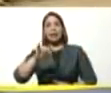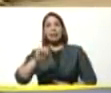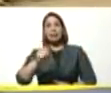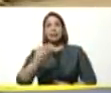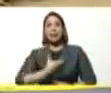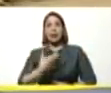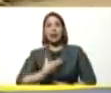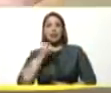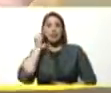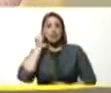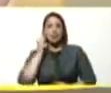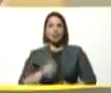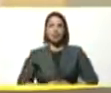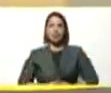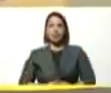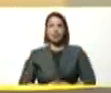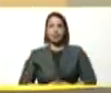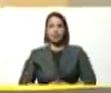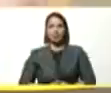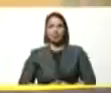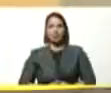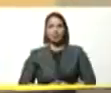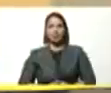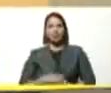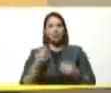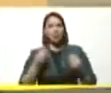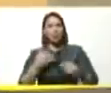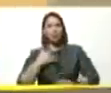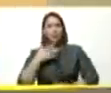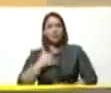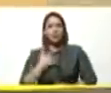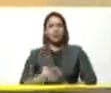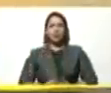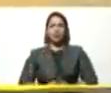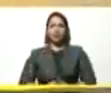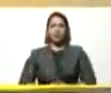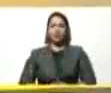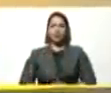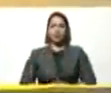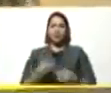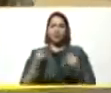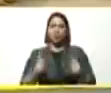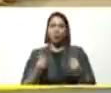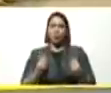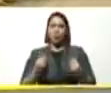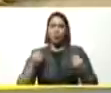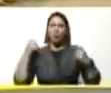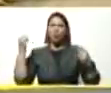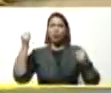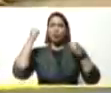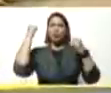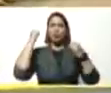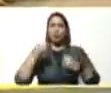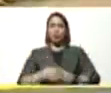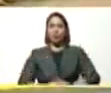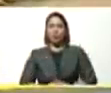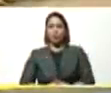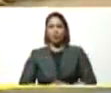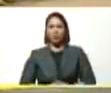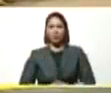alcaldesa. Anaís, ¿cómo te sientes, chica? ¿Cómo estuvo ese triunfo?